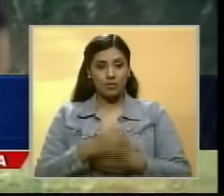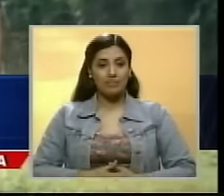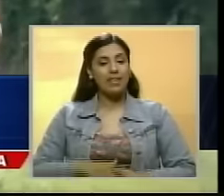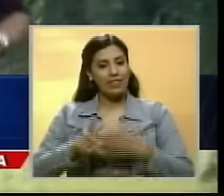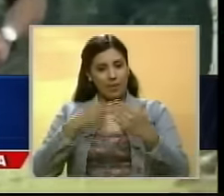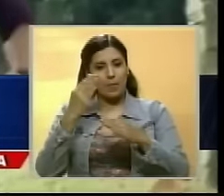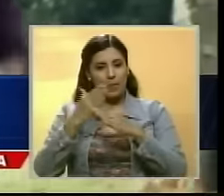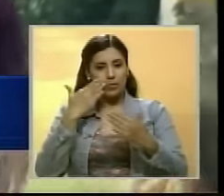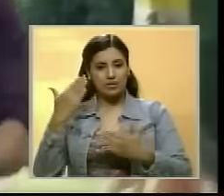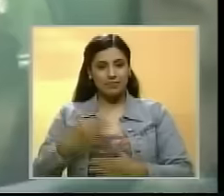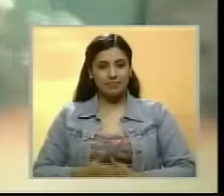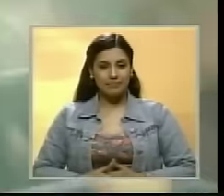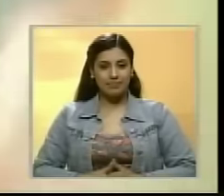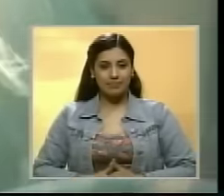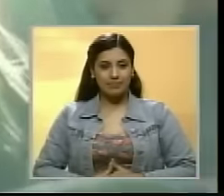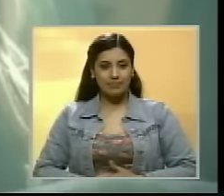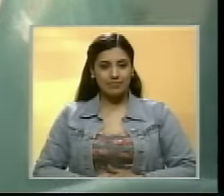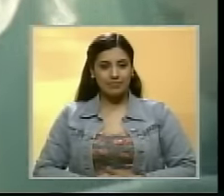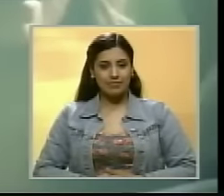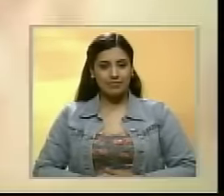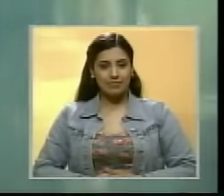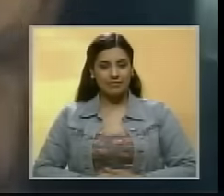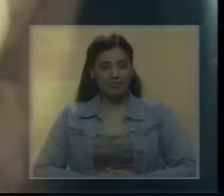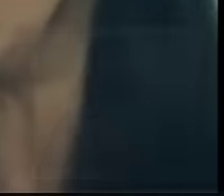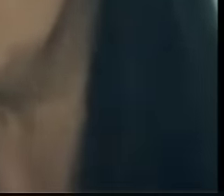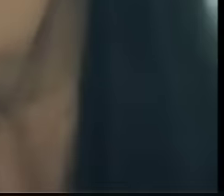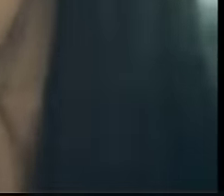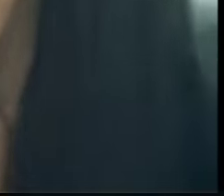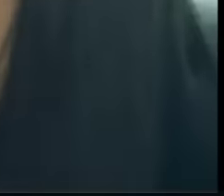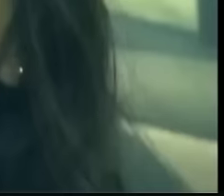Ya volvemos es irrs